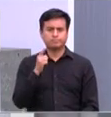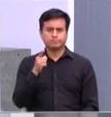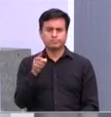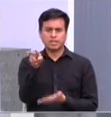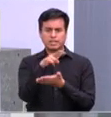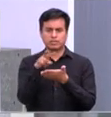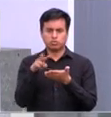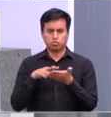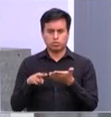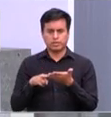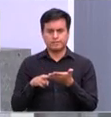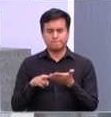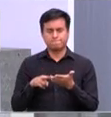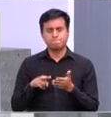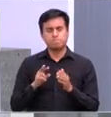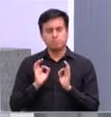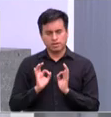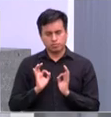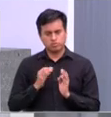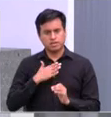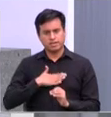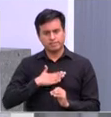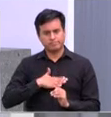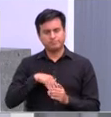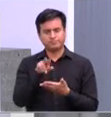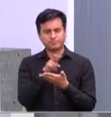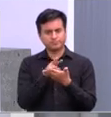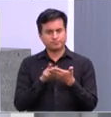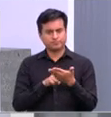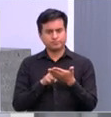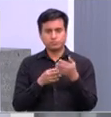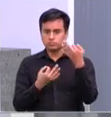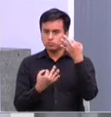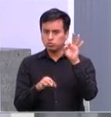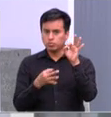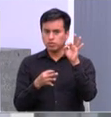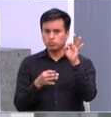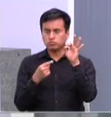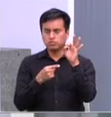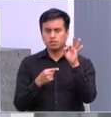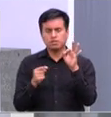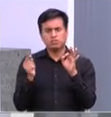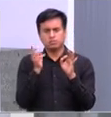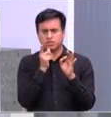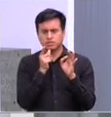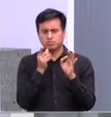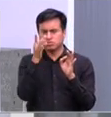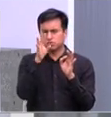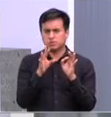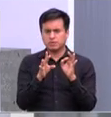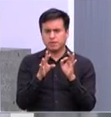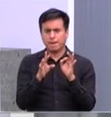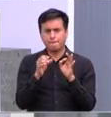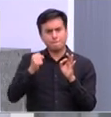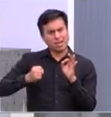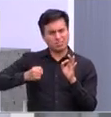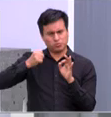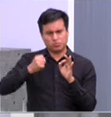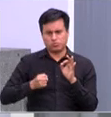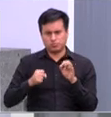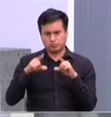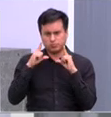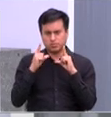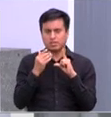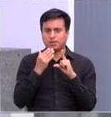lectura reposada de un documento donde no aparece solo el pastor,